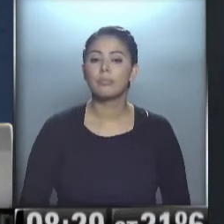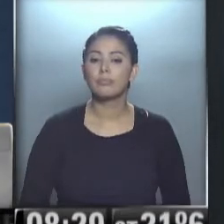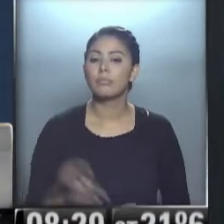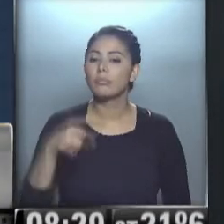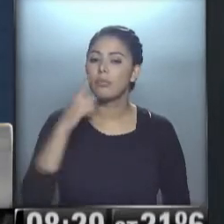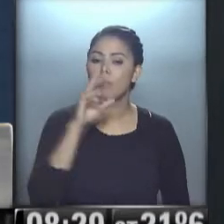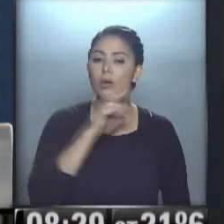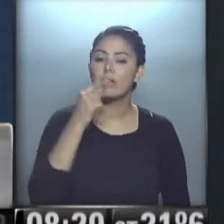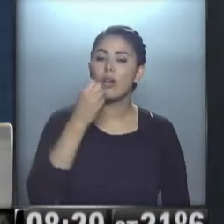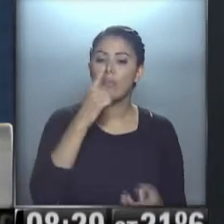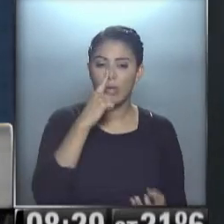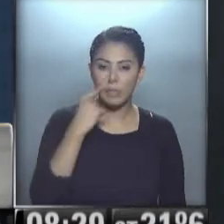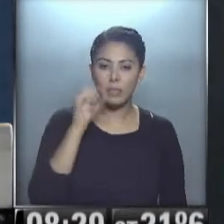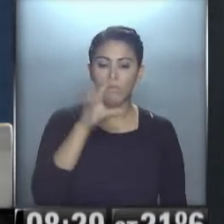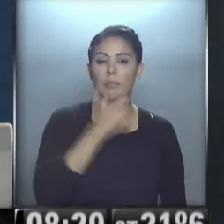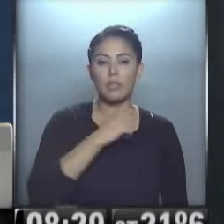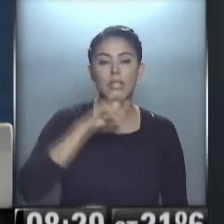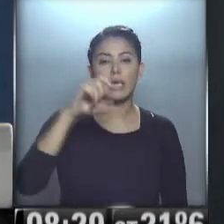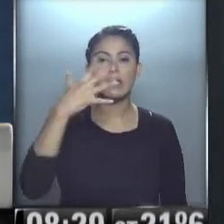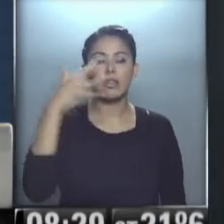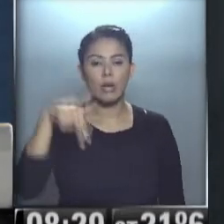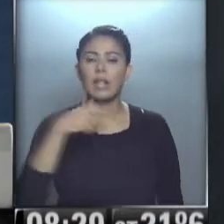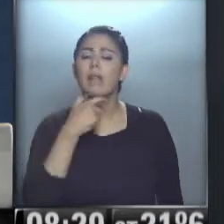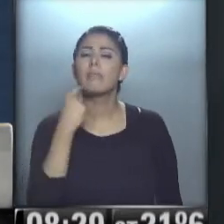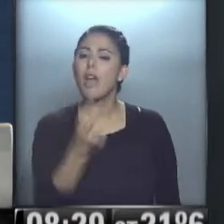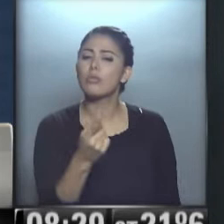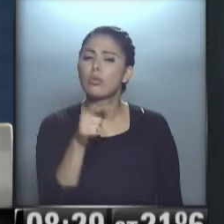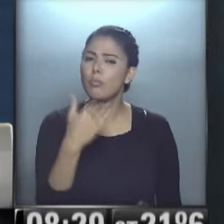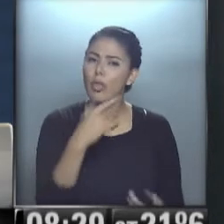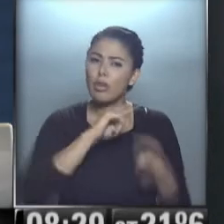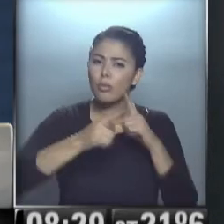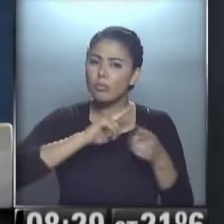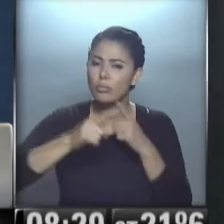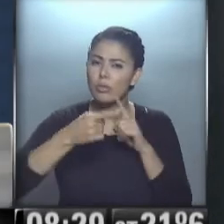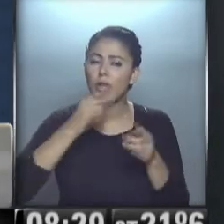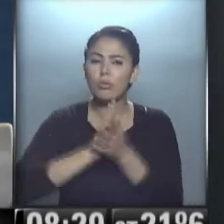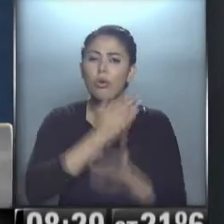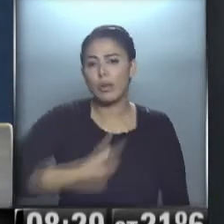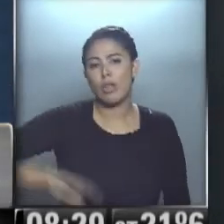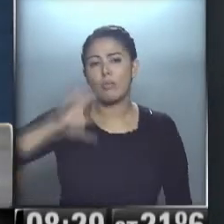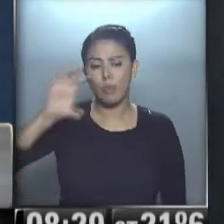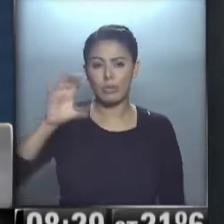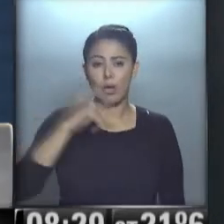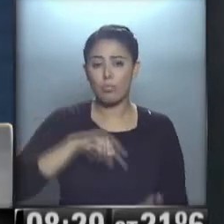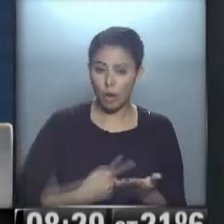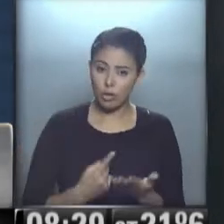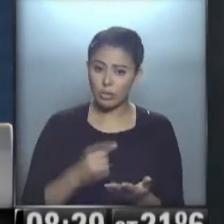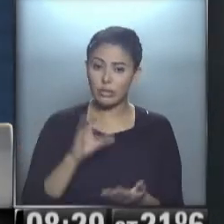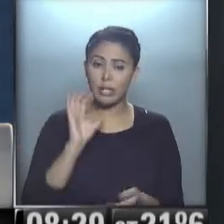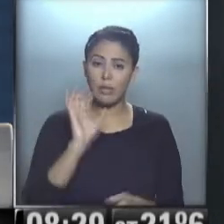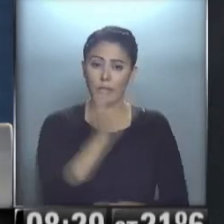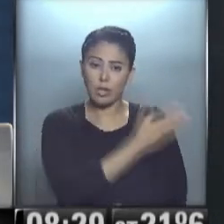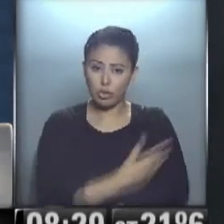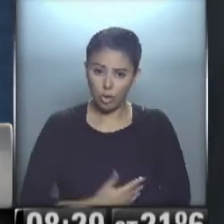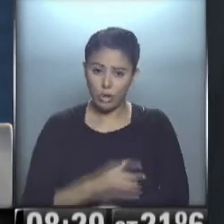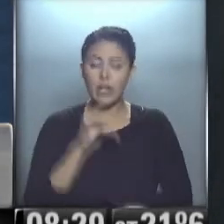día. Mercedes Mendoza, de C5N. Preguntarle si tuvo oportunidad de dialogar directamente con el gobernador de la provincia de Buenos Aires, con Daniel Scioli, y